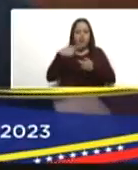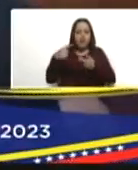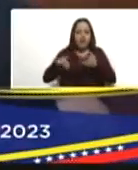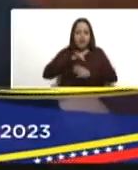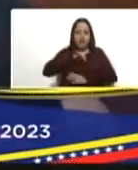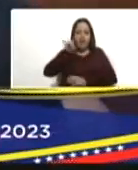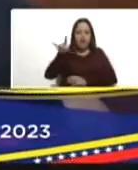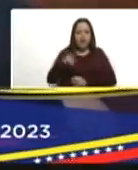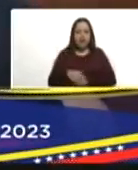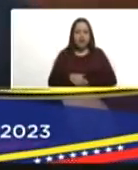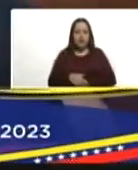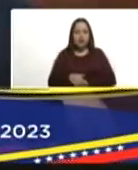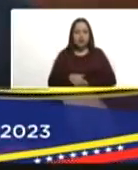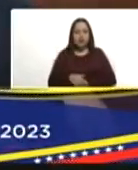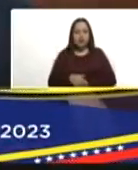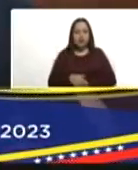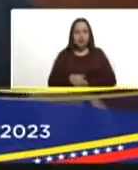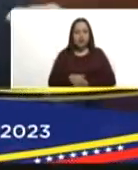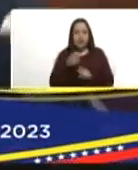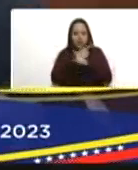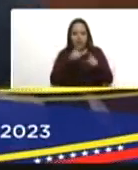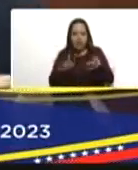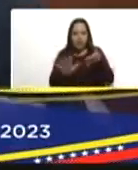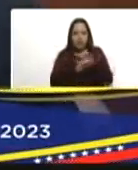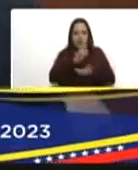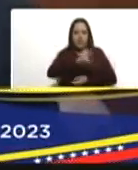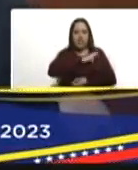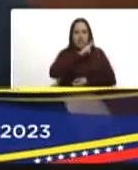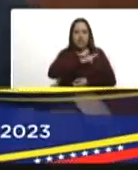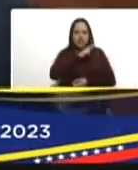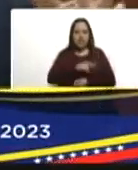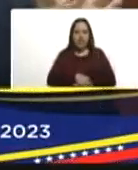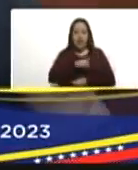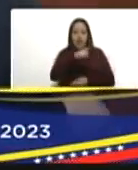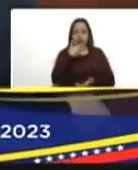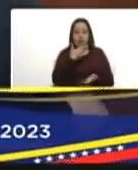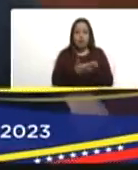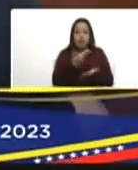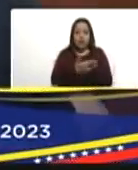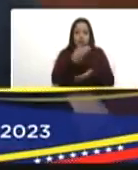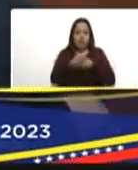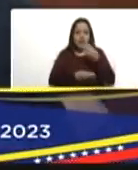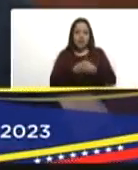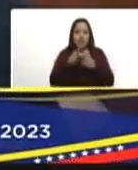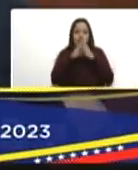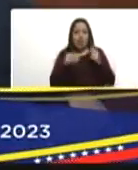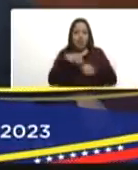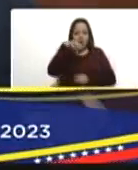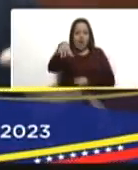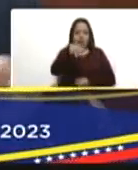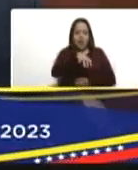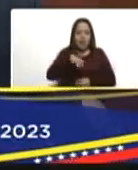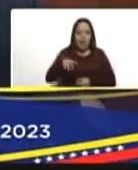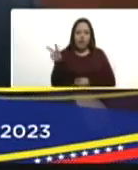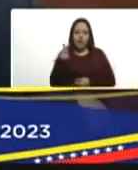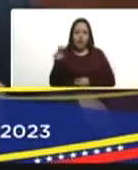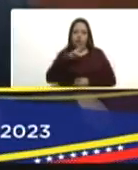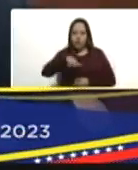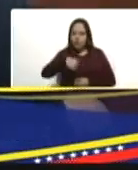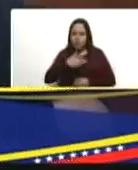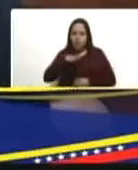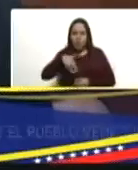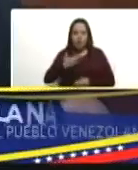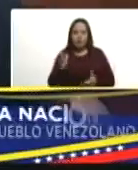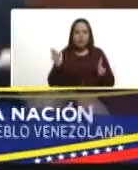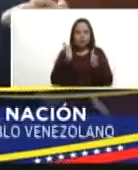mucho más allá de la ruta religiosa así está planteado presidente que en todos los estados de Venezuela nosotros podamos lograr